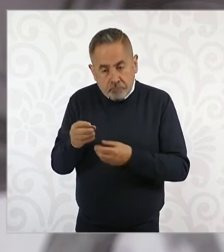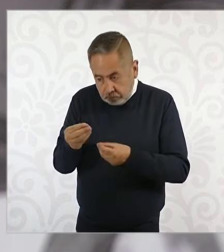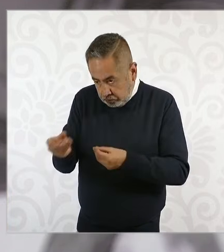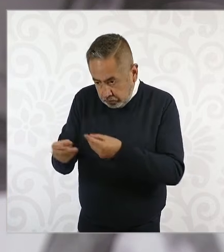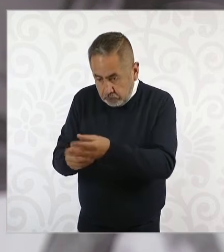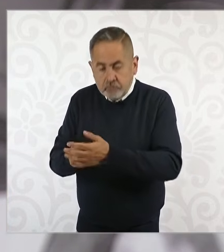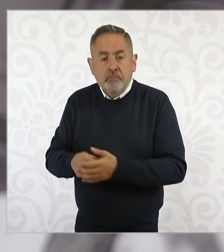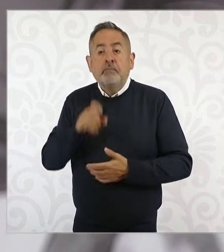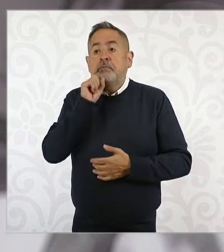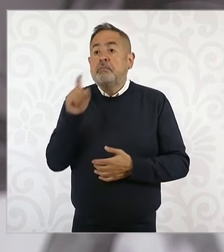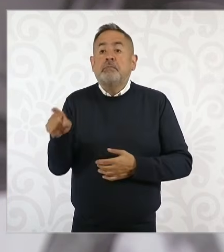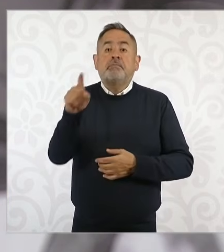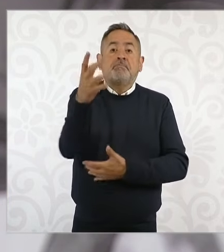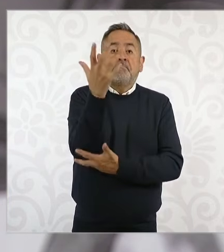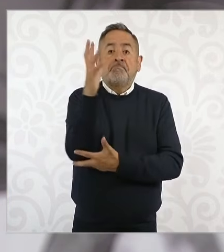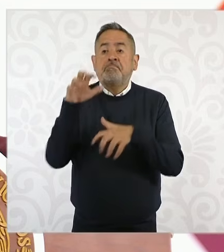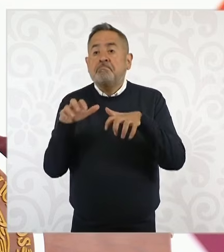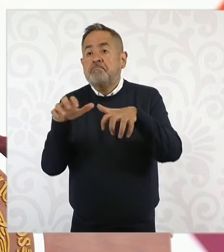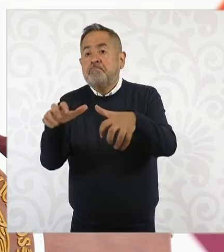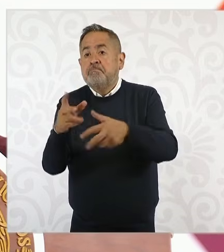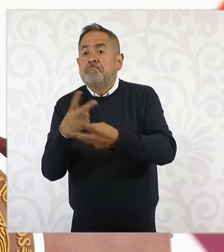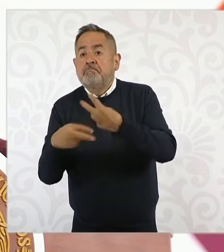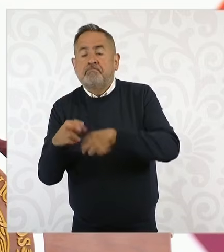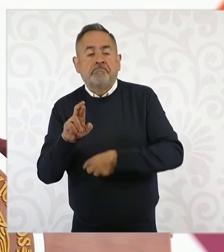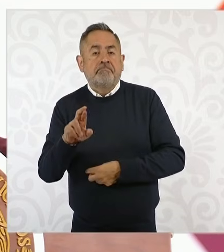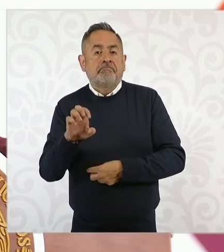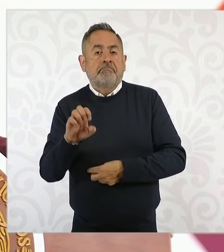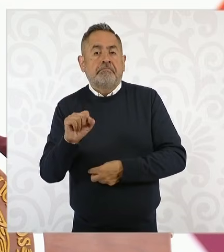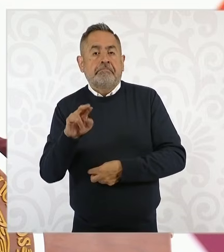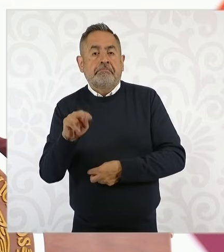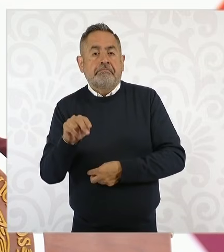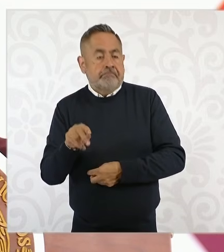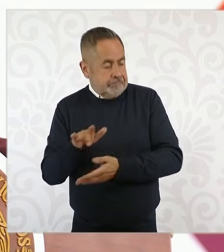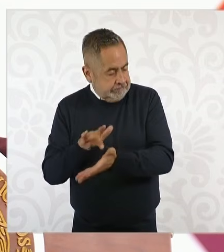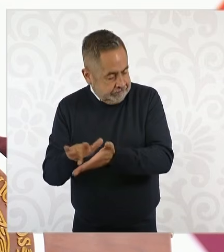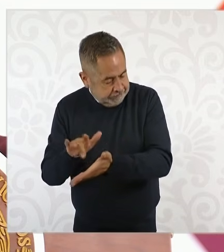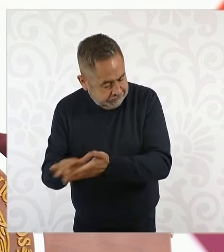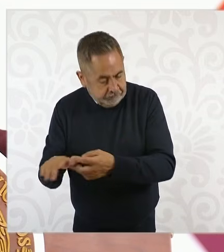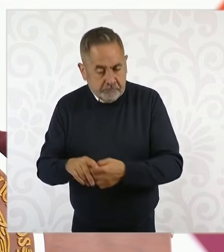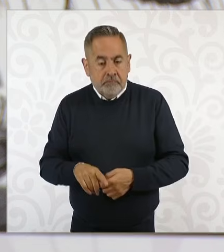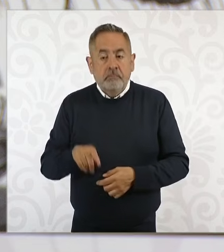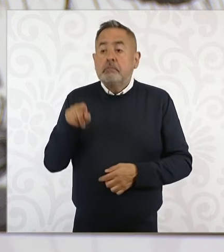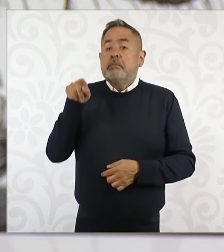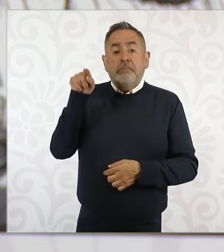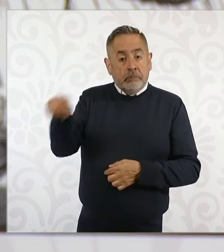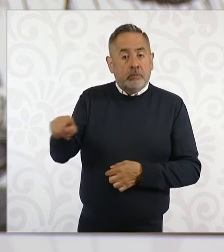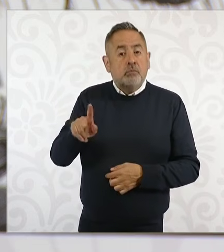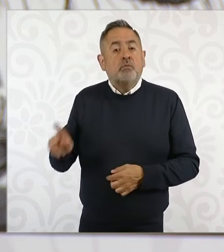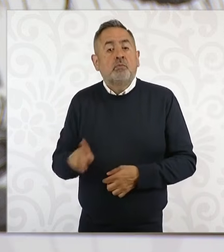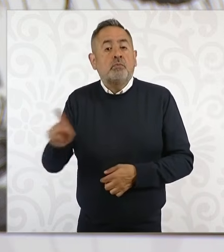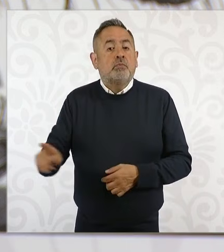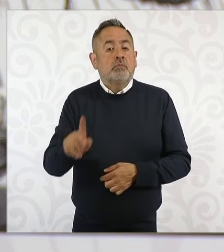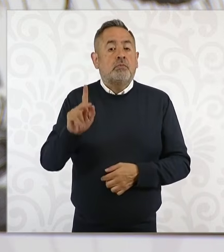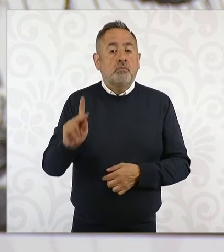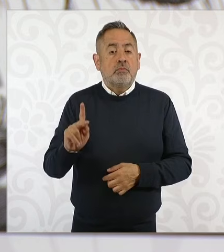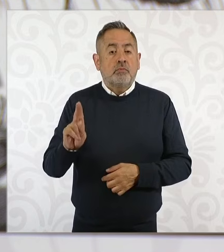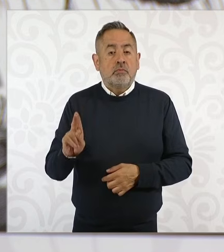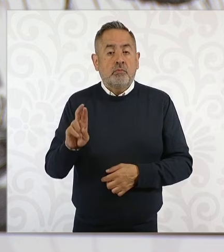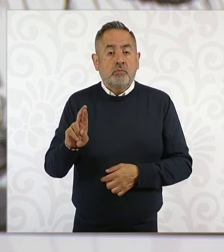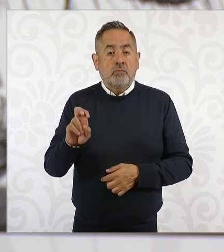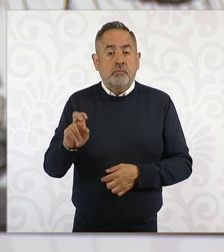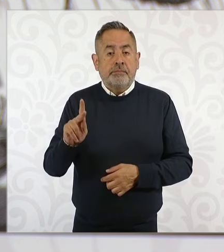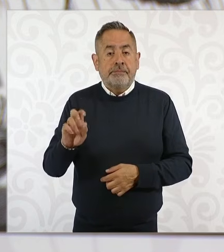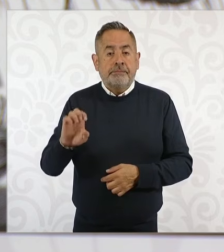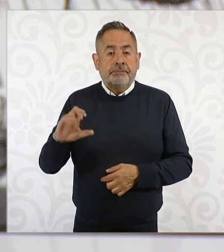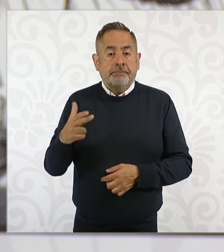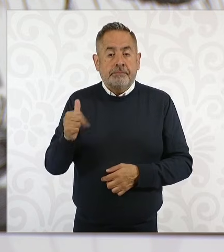resina de los bosques, también muy importante. Y está el Plan de Justicia del Pueblo Purépecha, donde se están haciendo